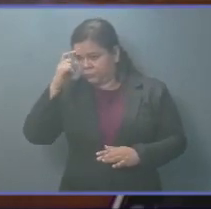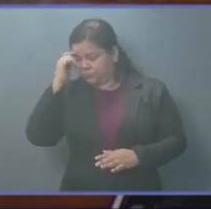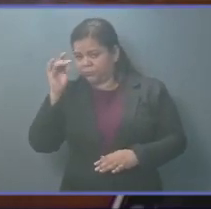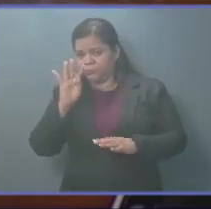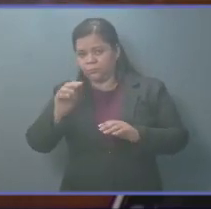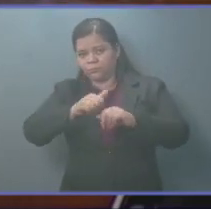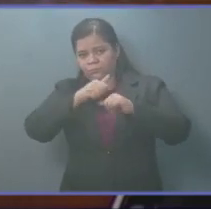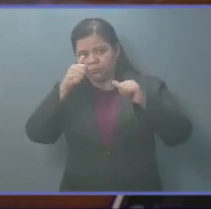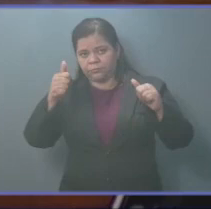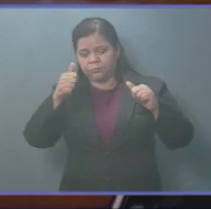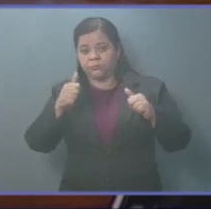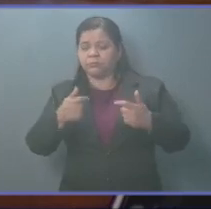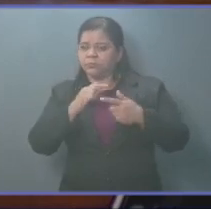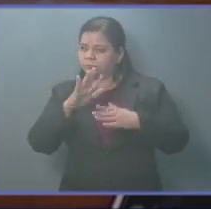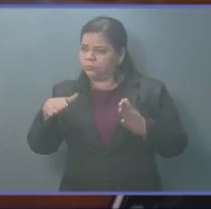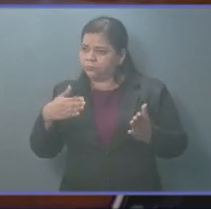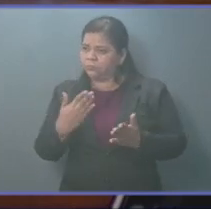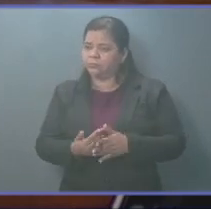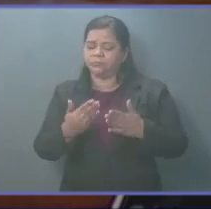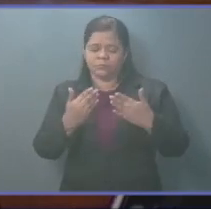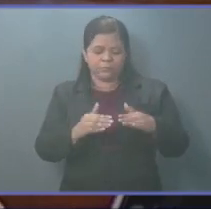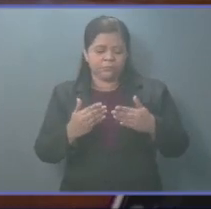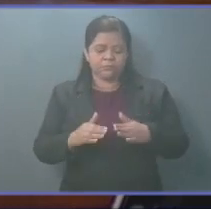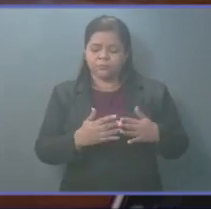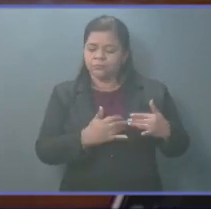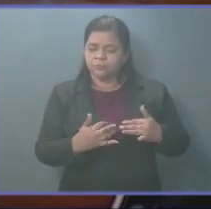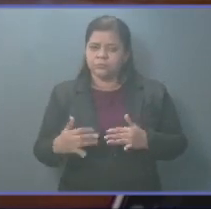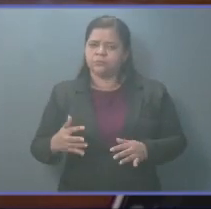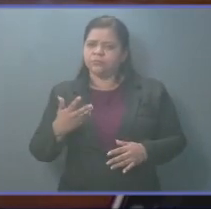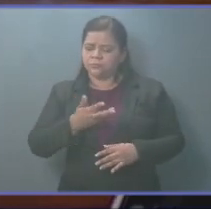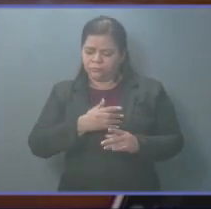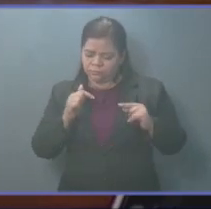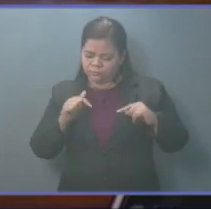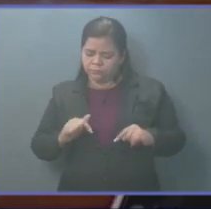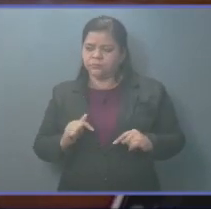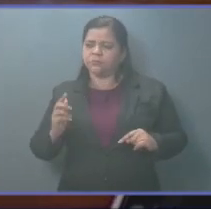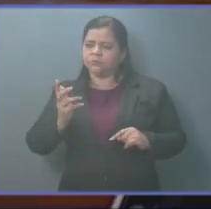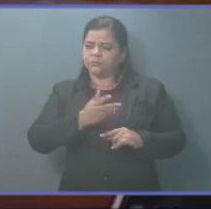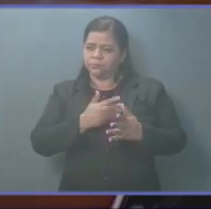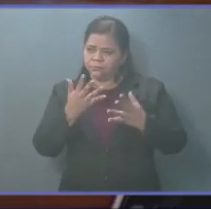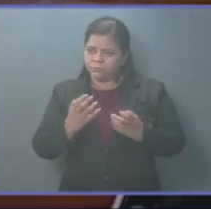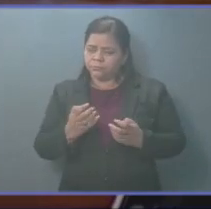mañana. Todos tenemos miles de ocupaciones, pero aquí estamos interpelando por una